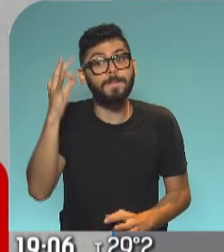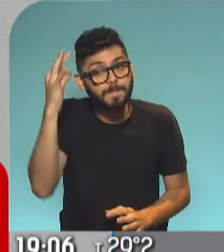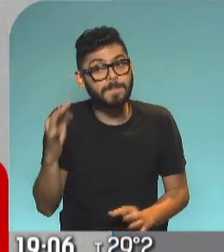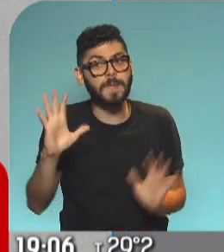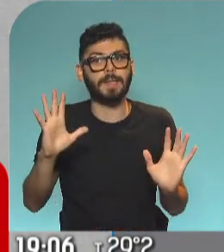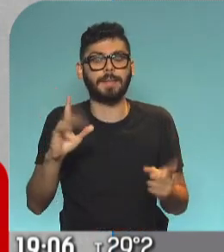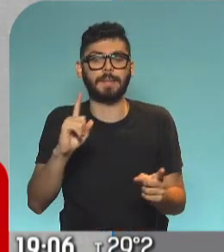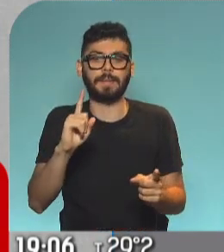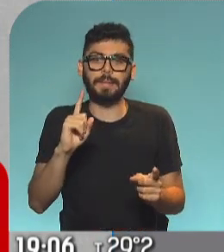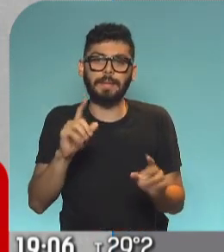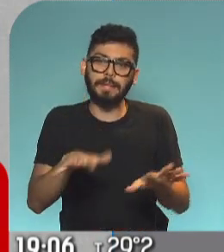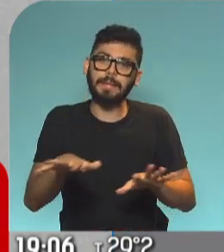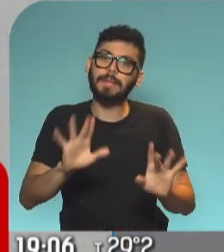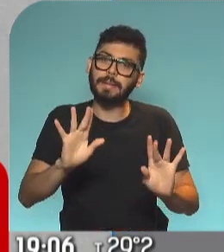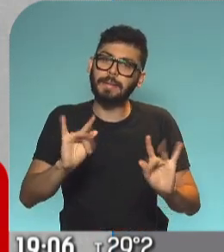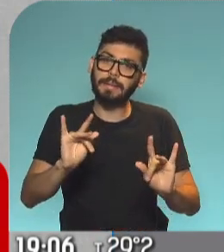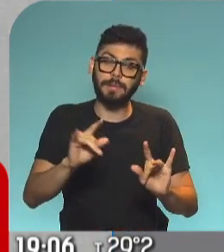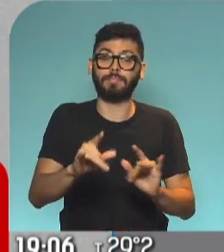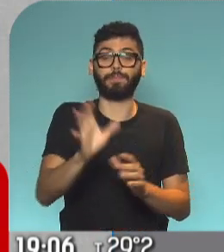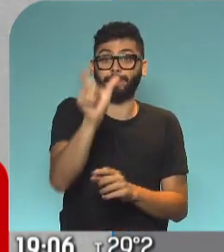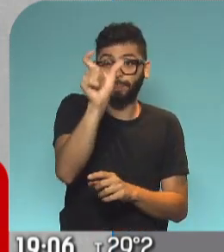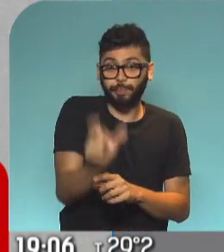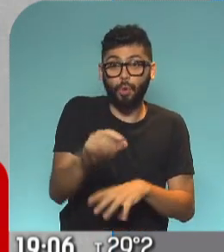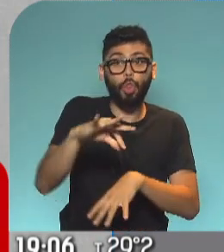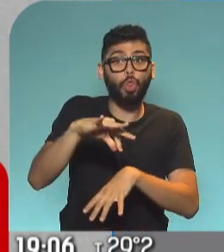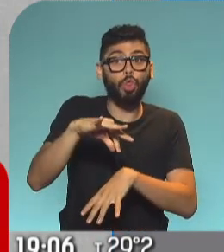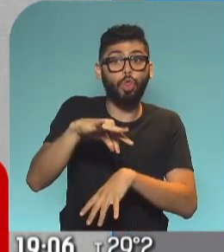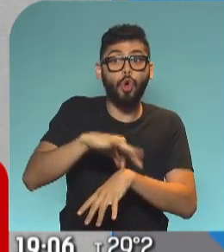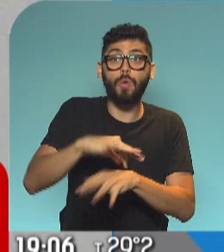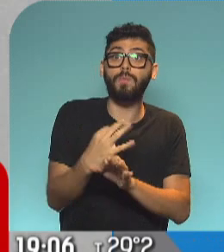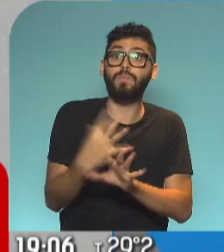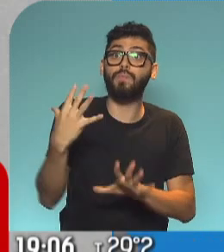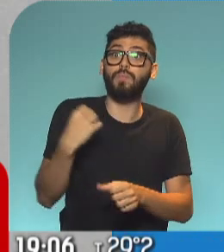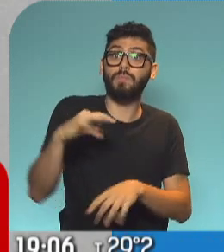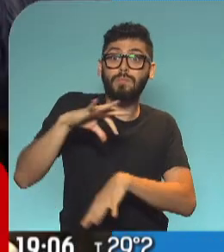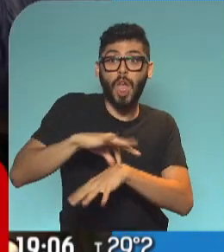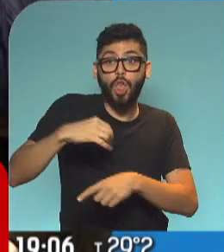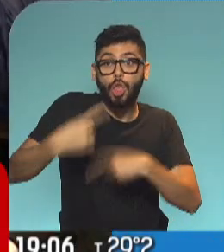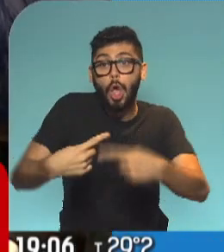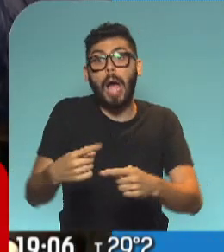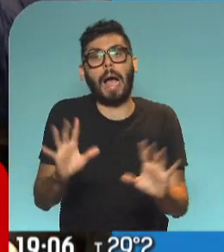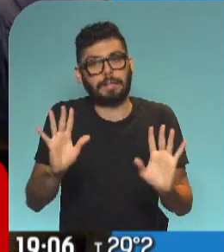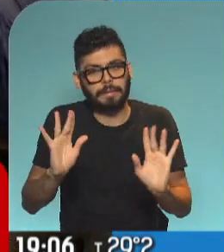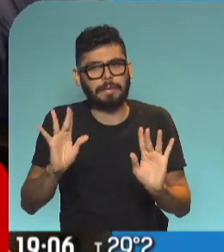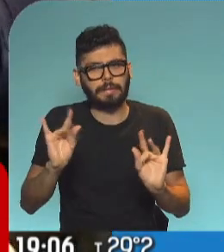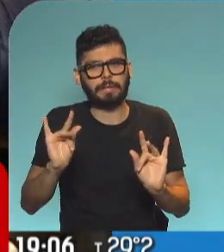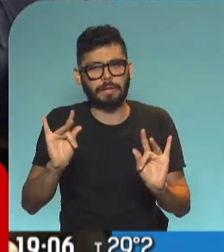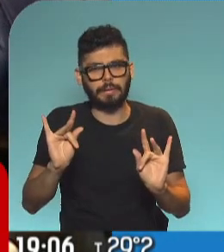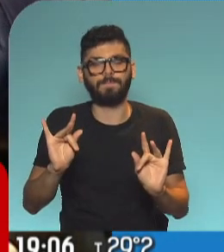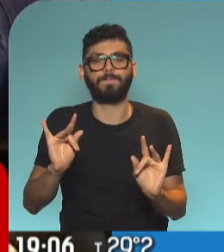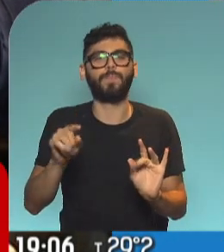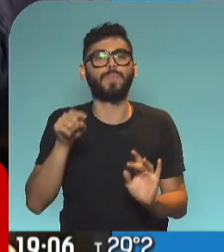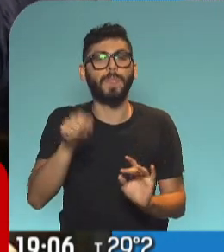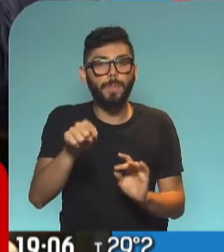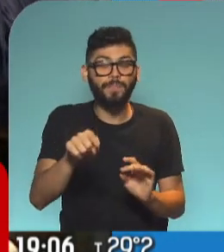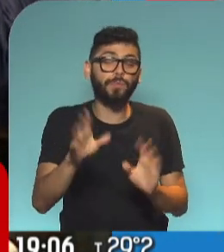la actividad profesional del médico leopoldo luque esto es lo que tiene que ver con la parte